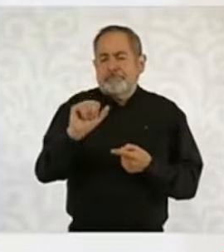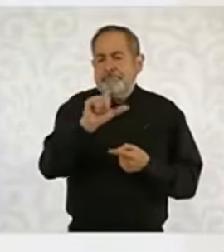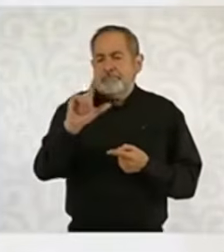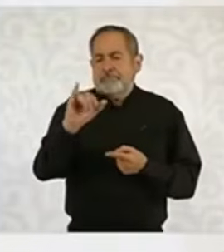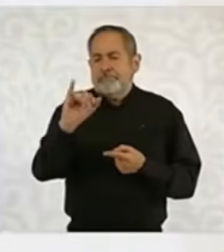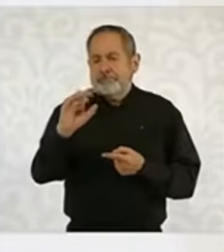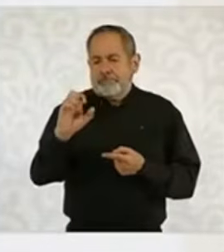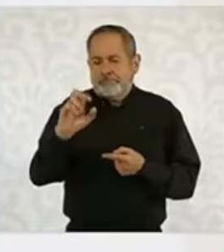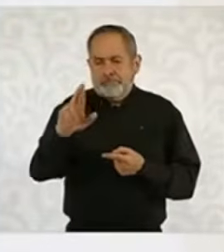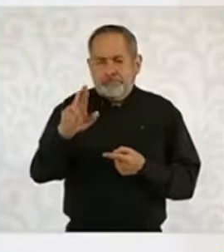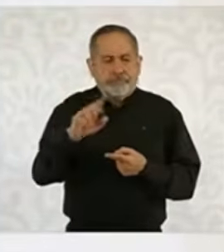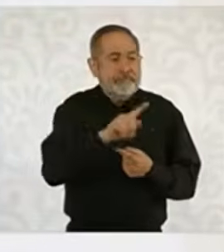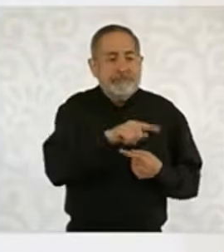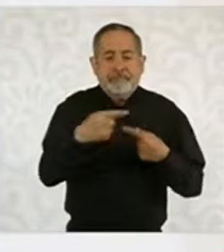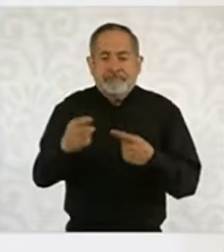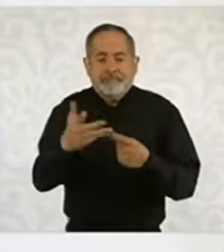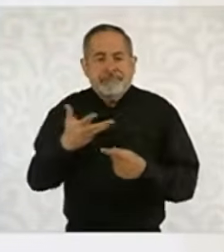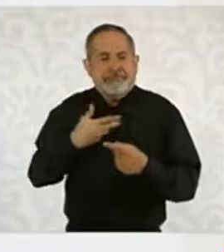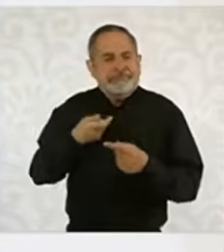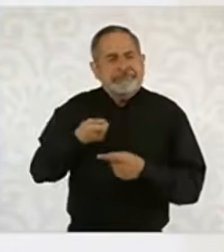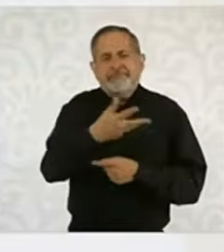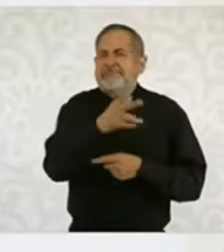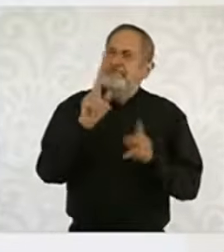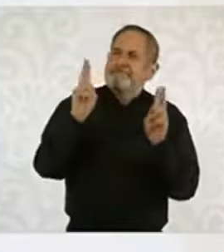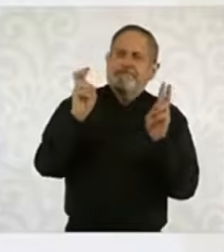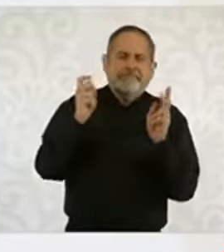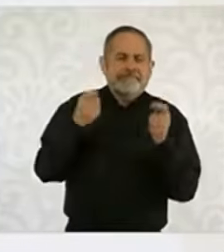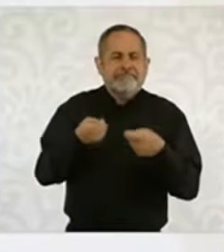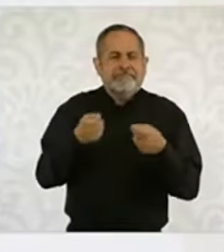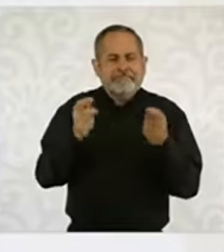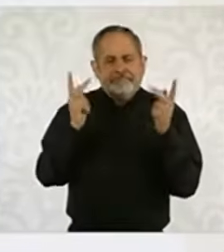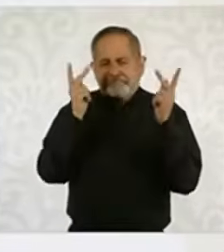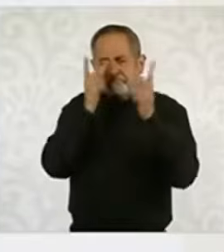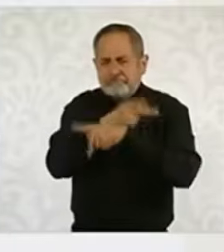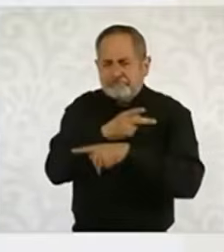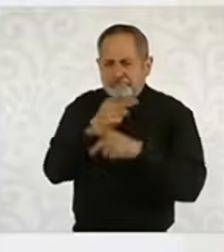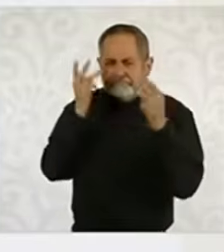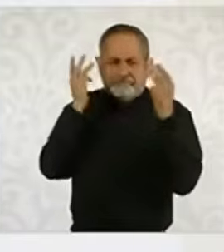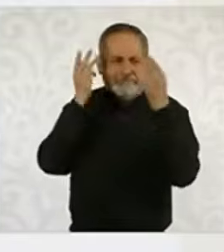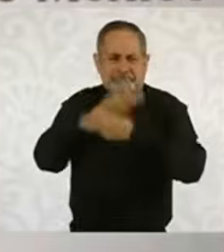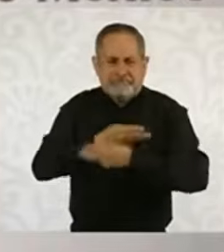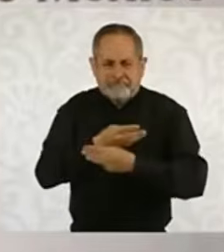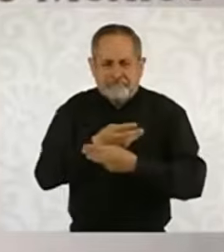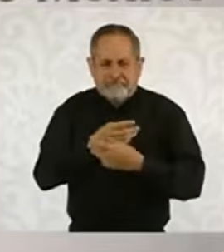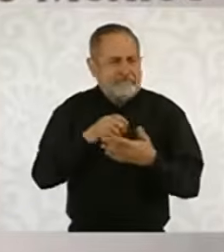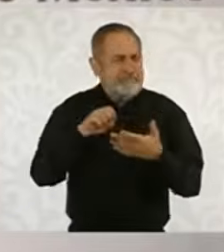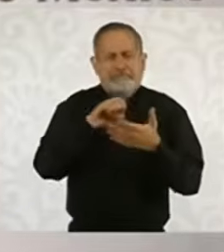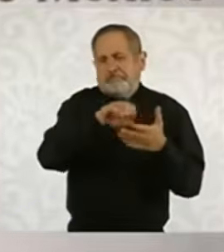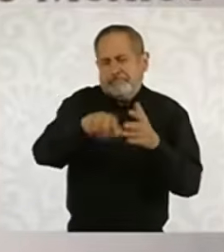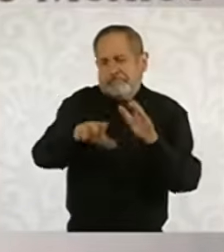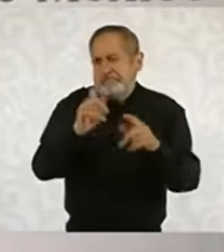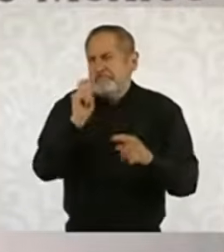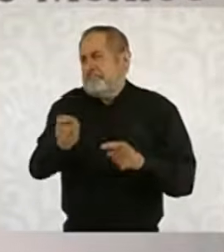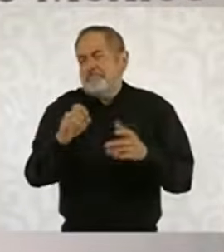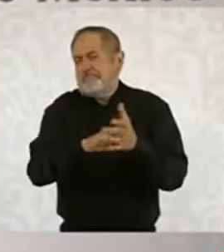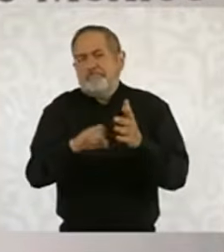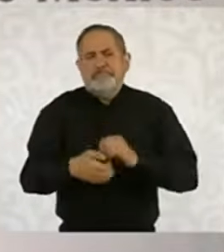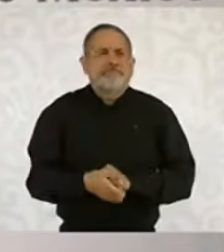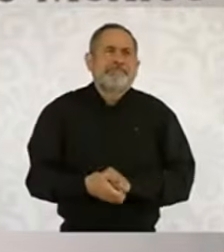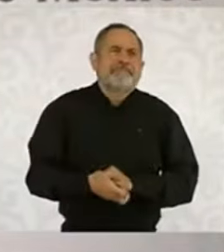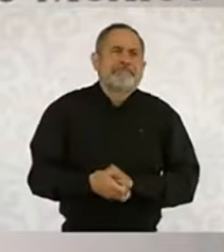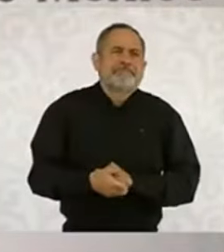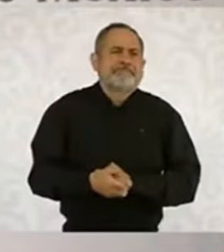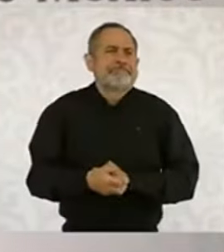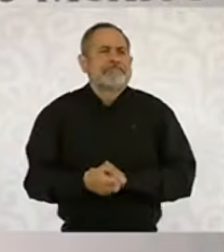una madrina, por decirlo así. Entonces, una universidad los va